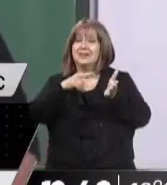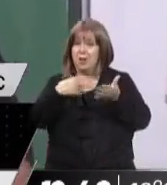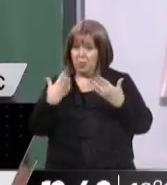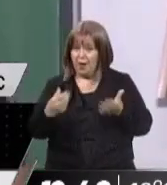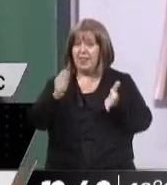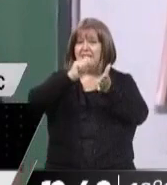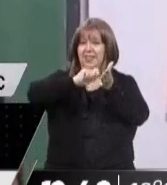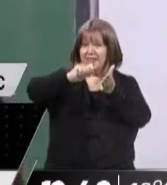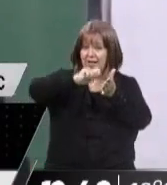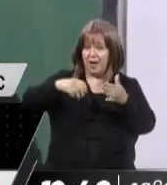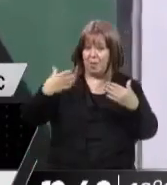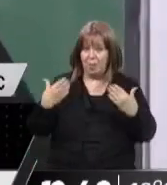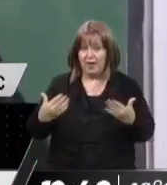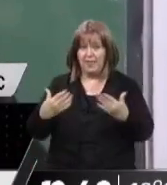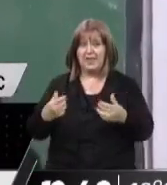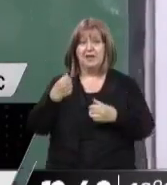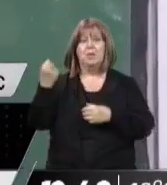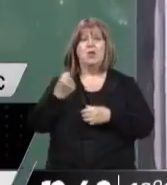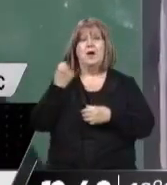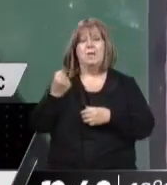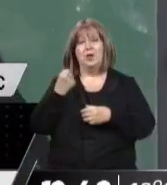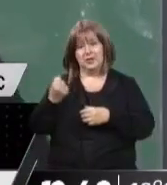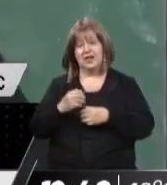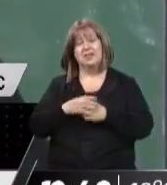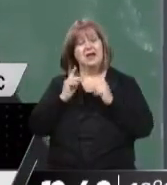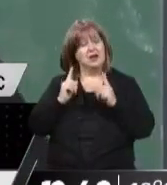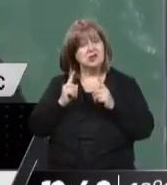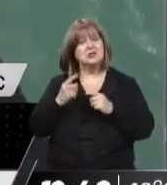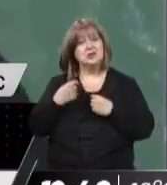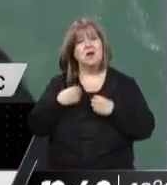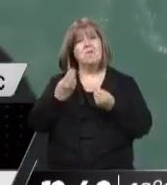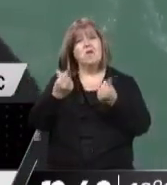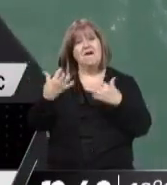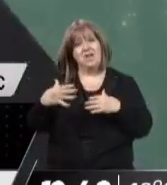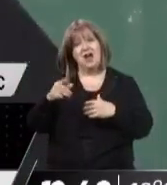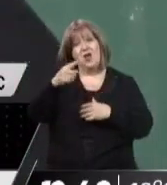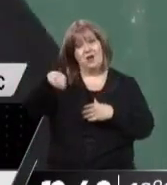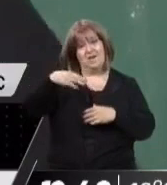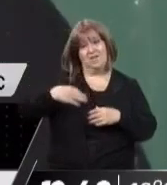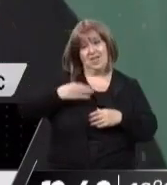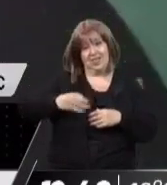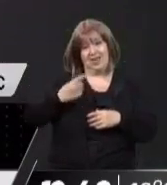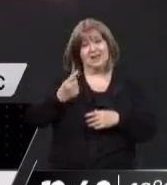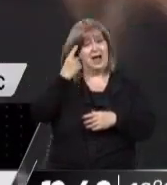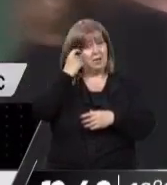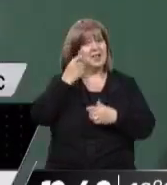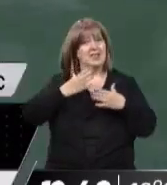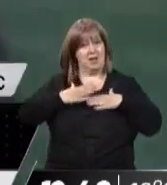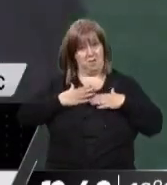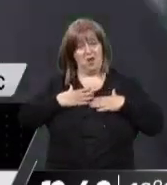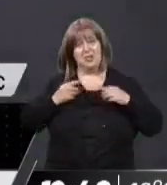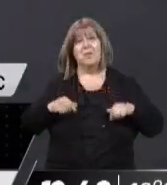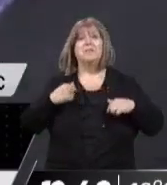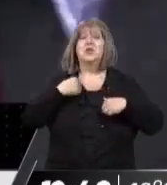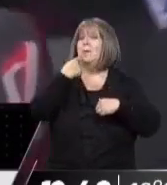Pero es lo más valioso que tenemos, es que nosotros podemos aprender de ellos mucho. ¡Qué maravilla! Permiso, levantando